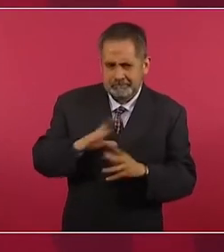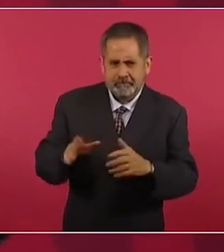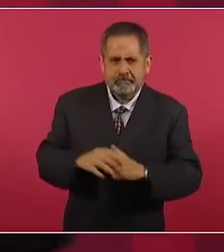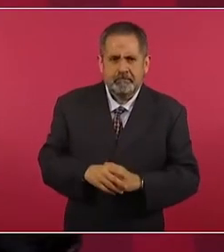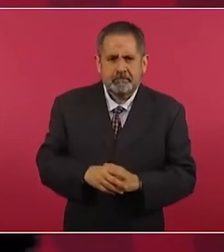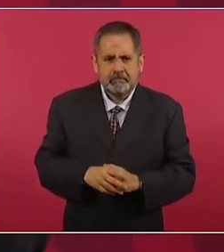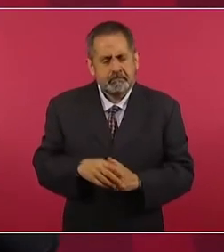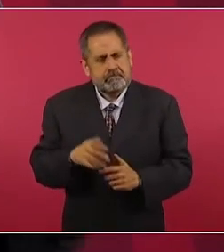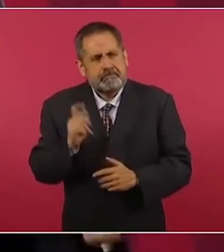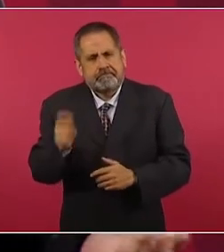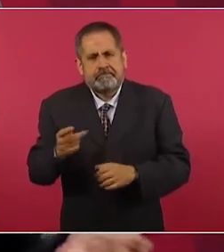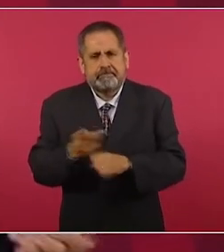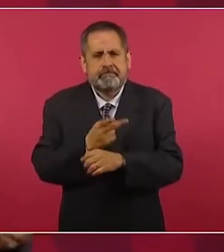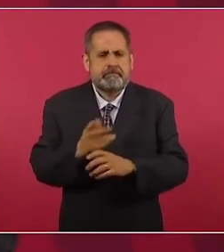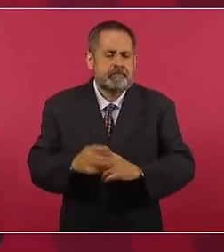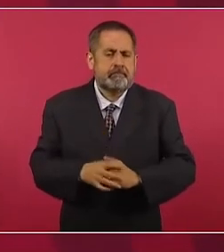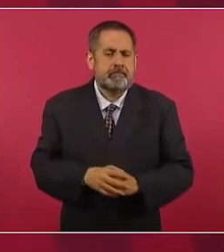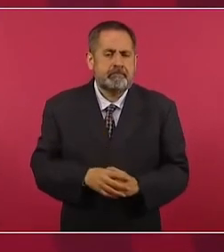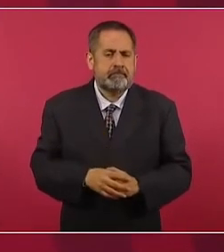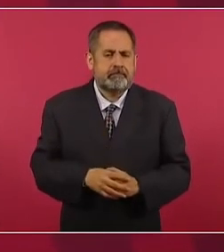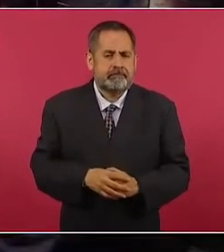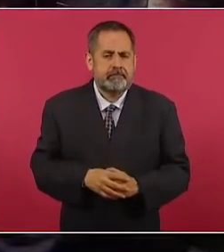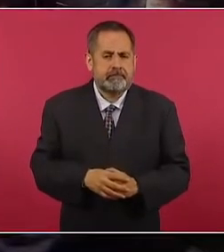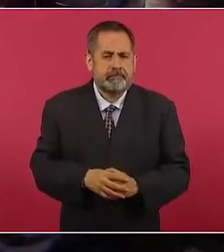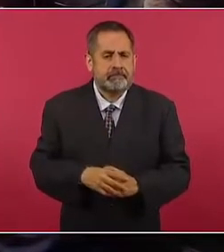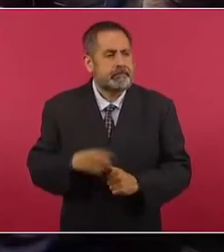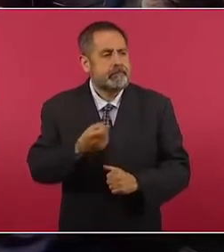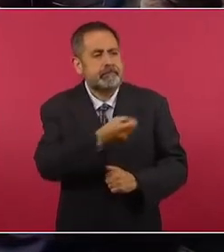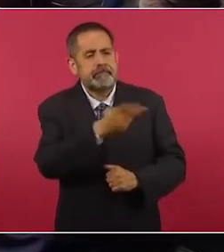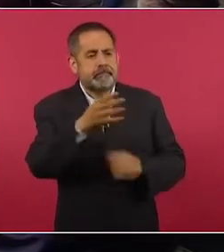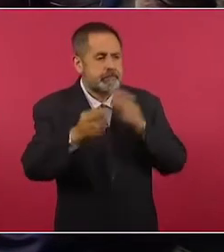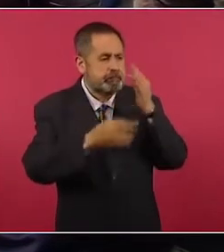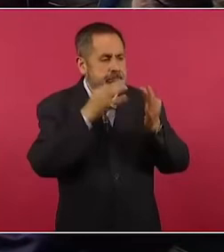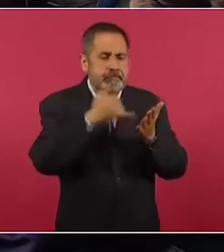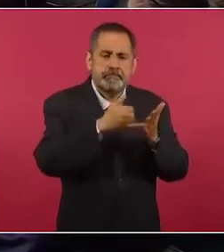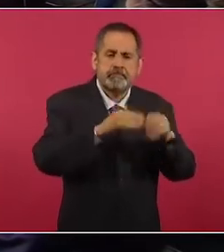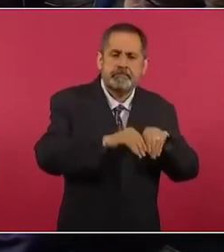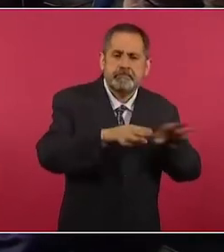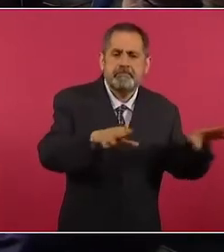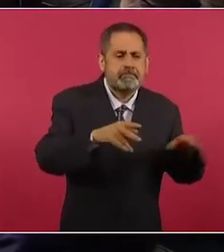Lo que sucede es que los medios de información,